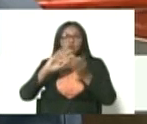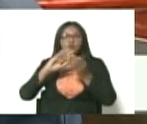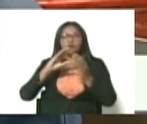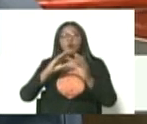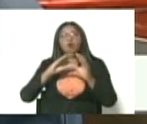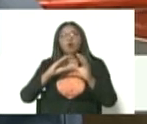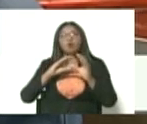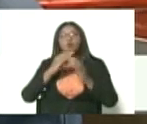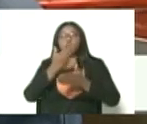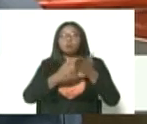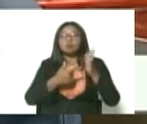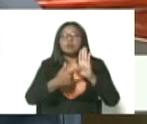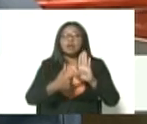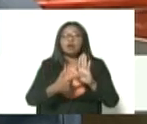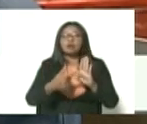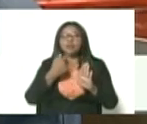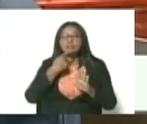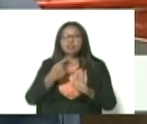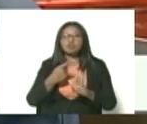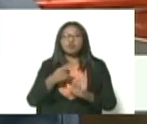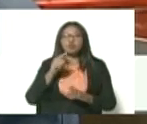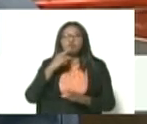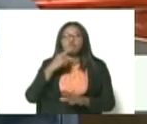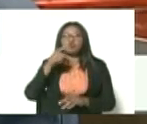a usted, entre comillas, dictador,